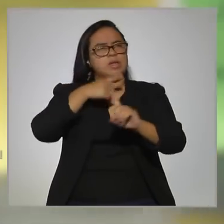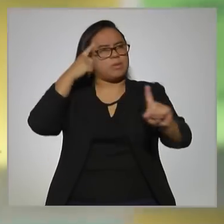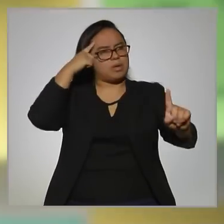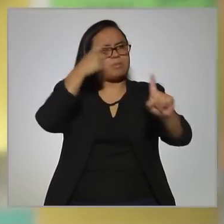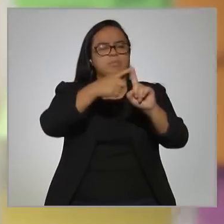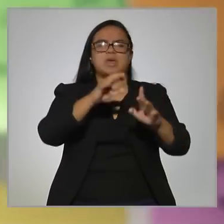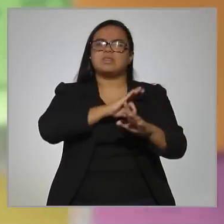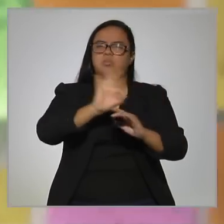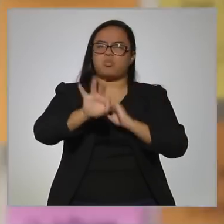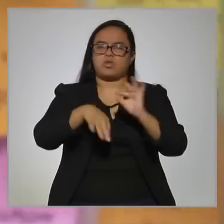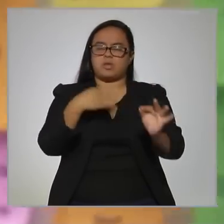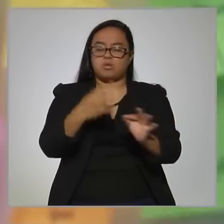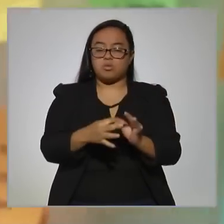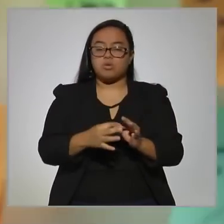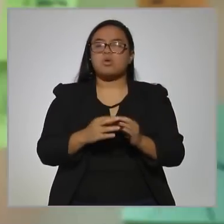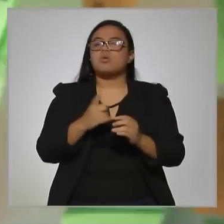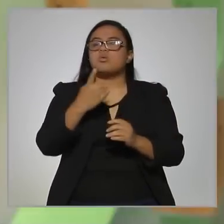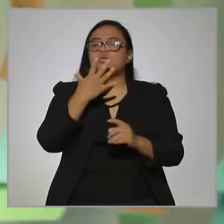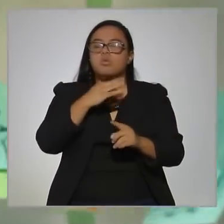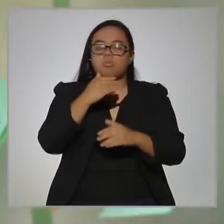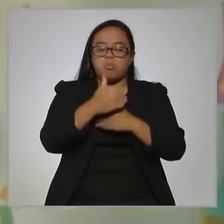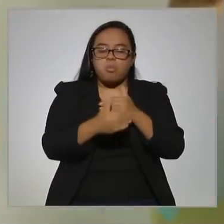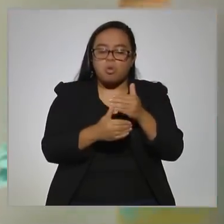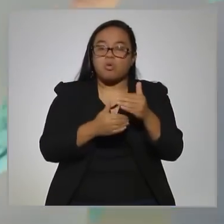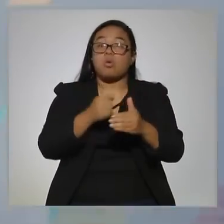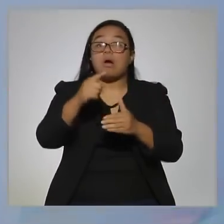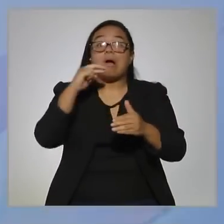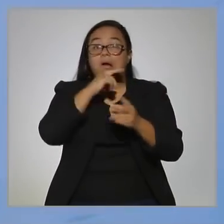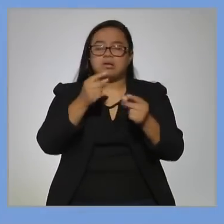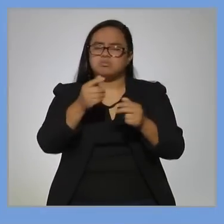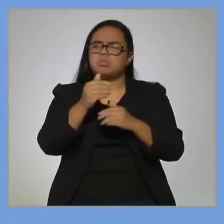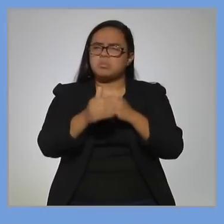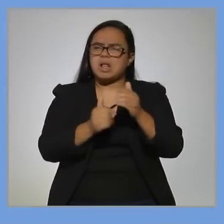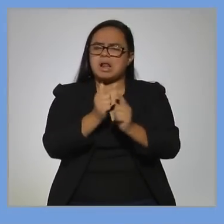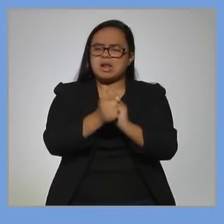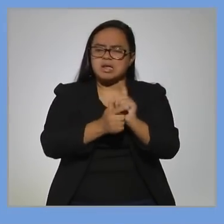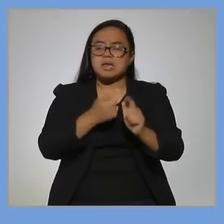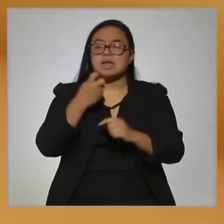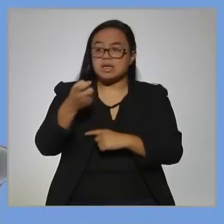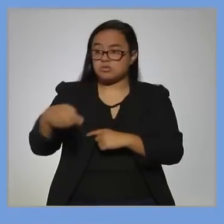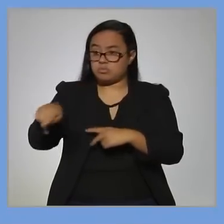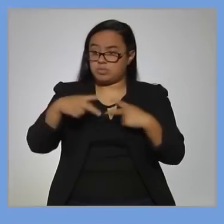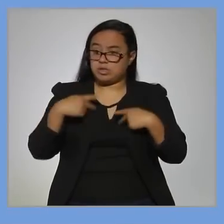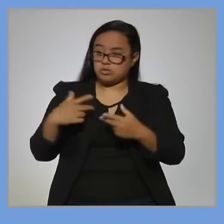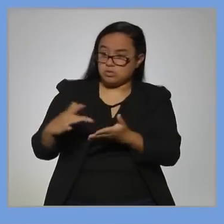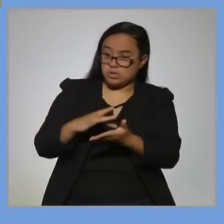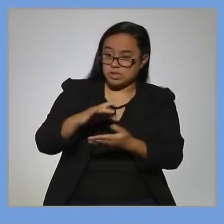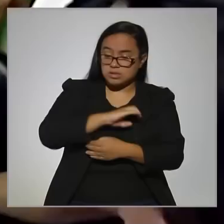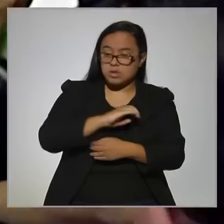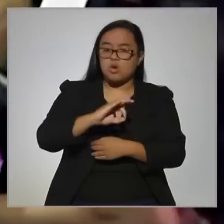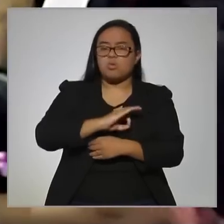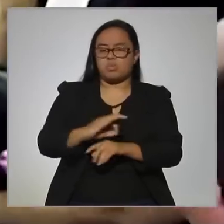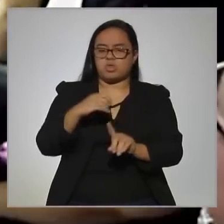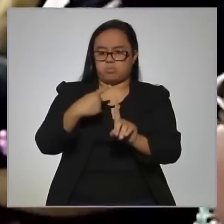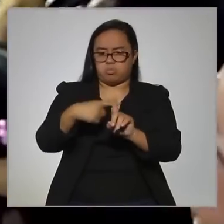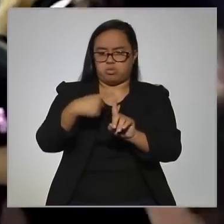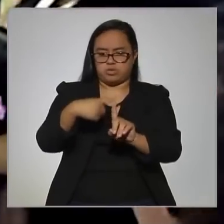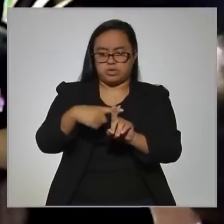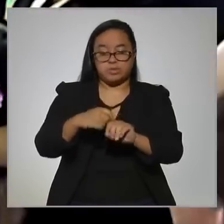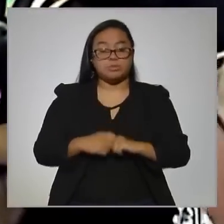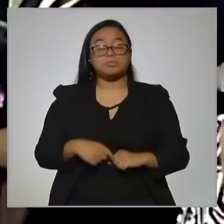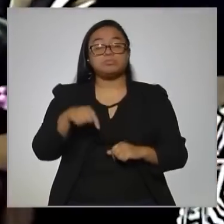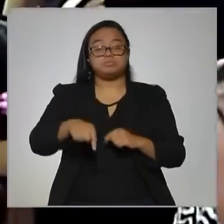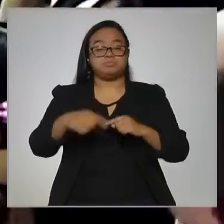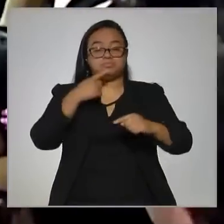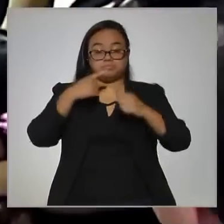alcanzables, iniciar con pasos pequeños y buscar apoyo en los seres queridos para mantener la motivación. En Diálogos